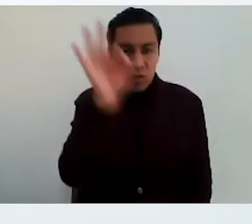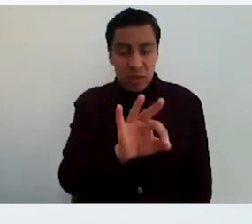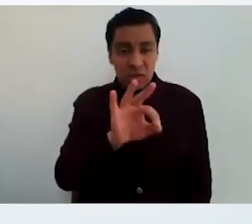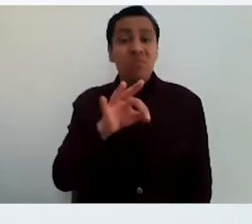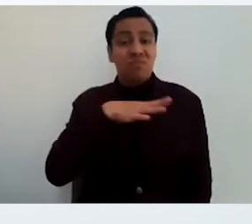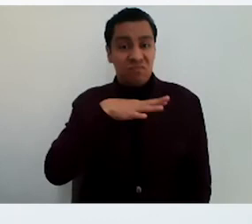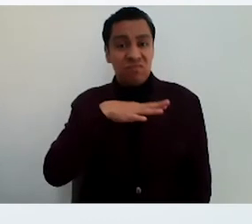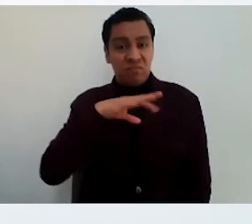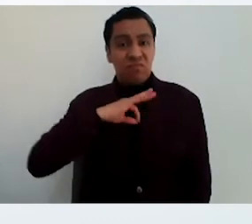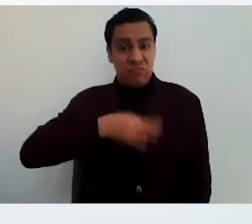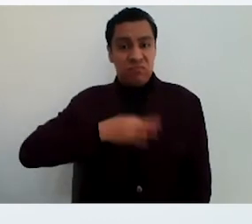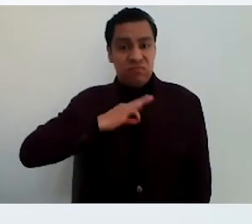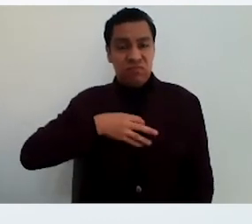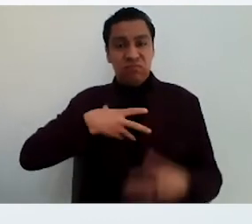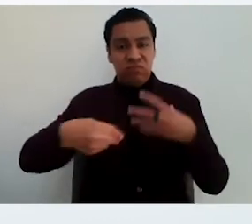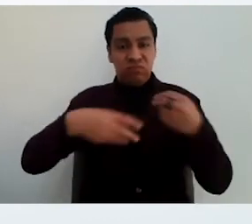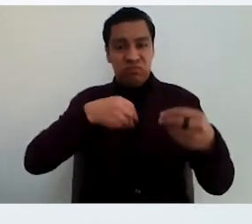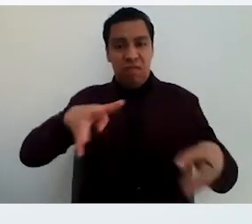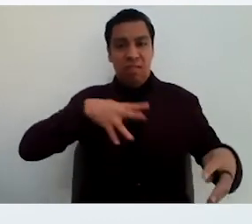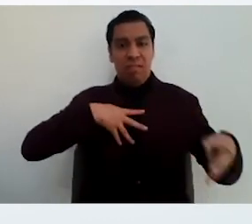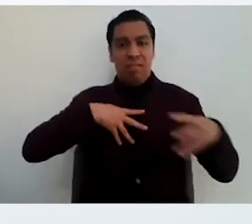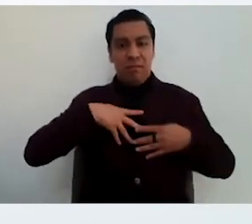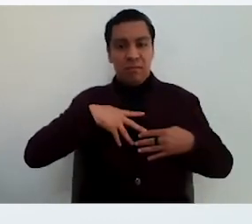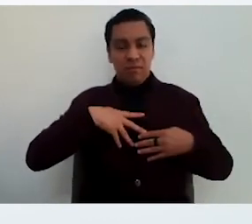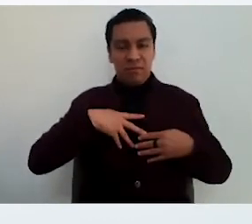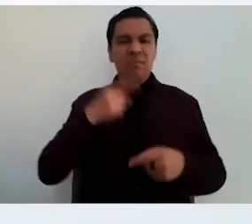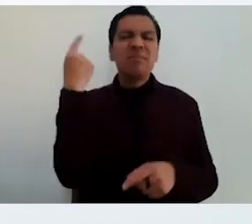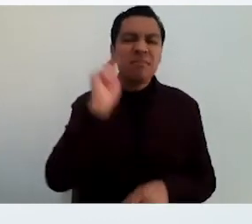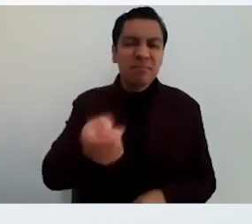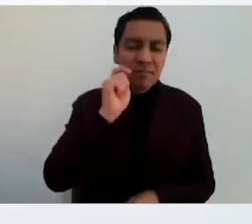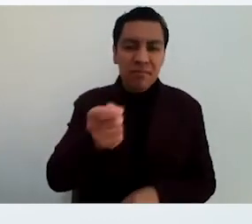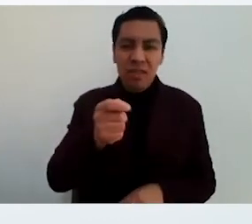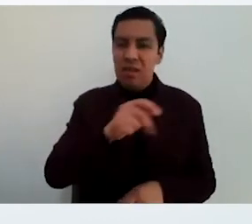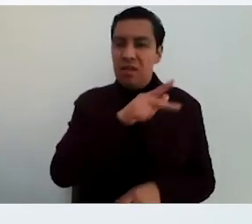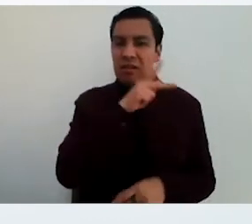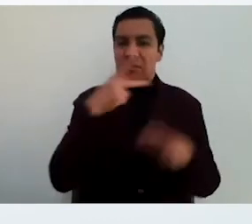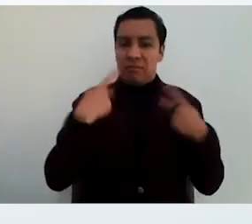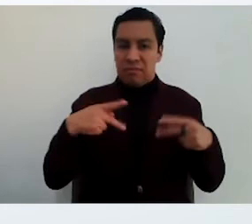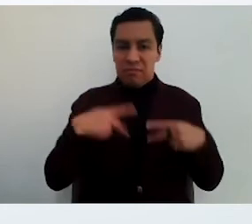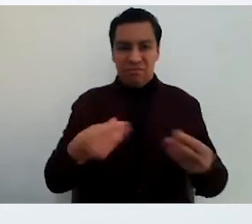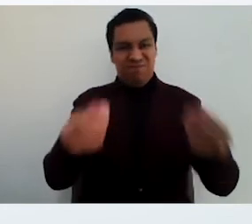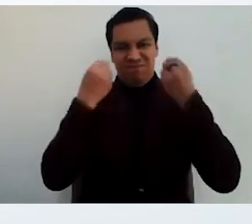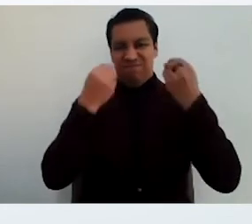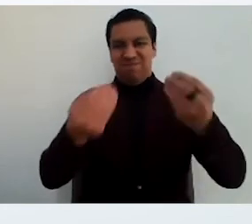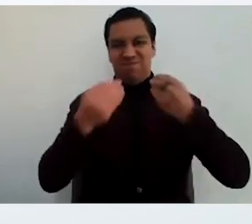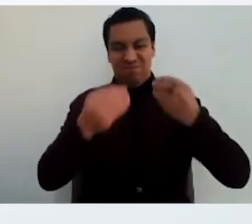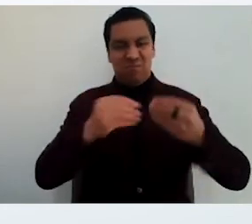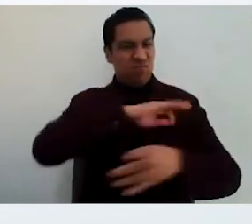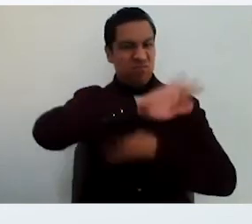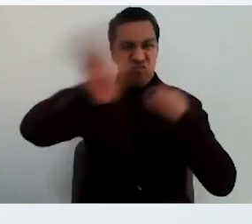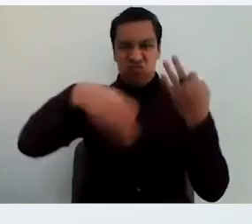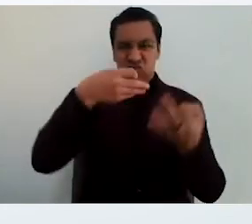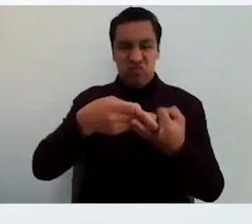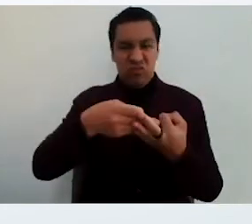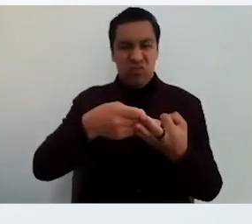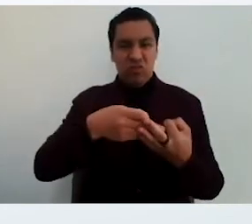personas siguen siendo susceptibles al contagio. Nueva York hizo también un estudio serológico